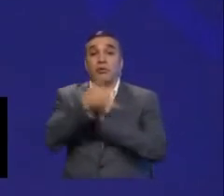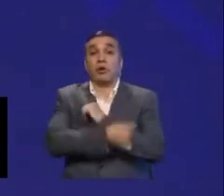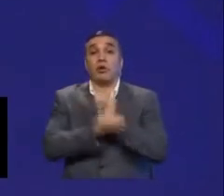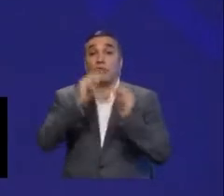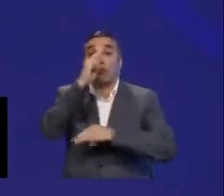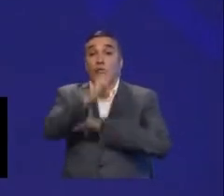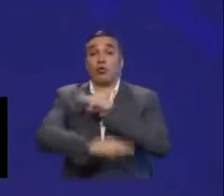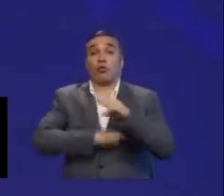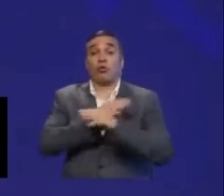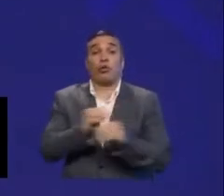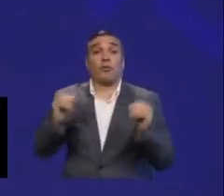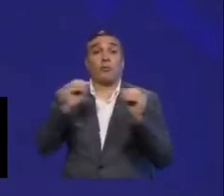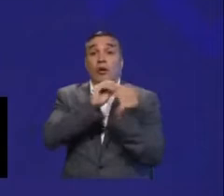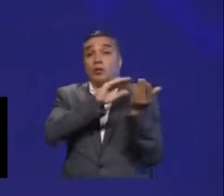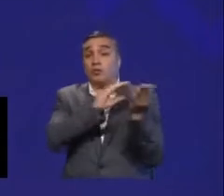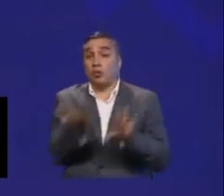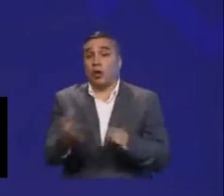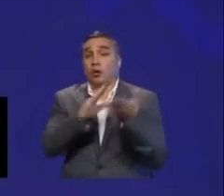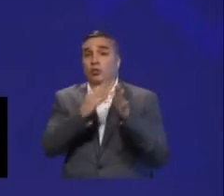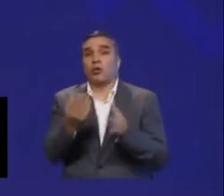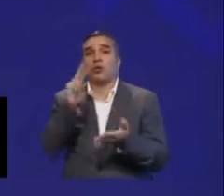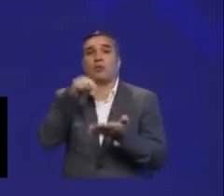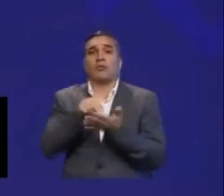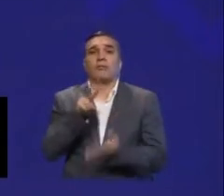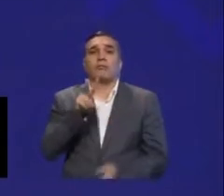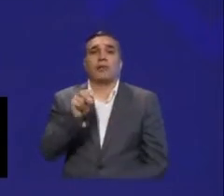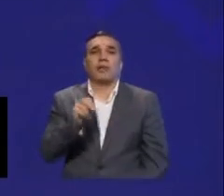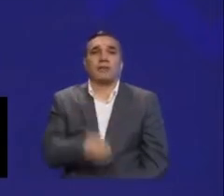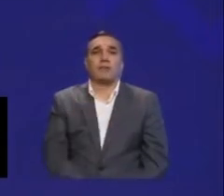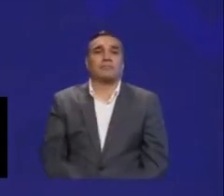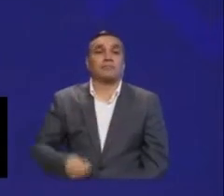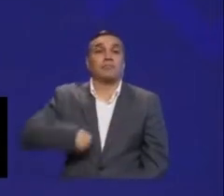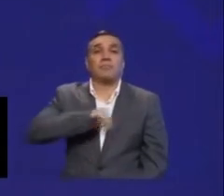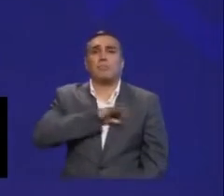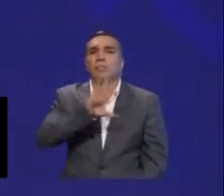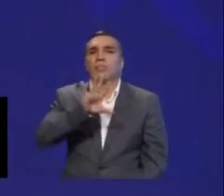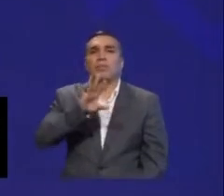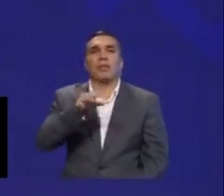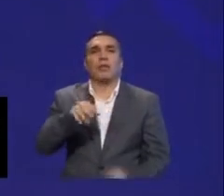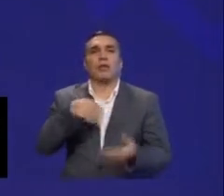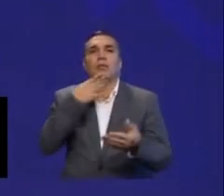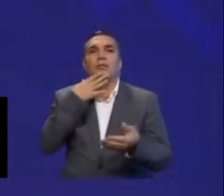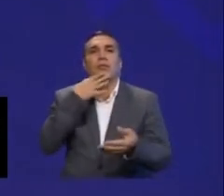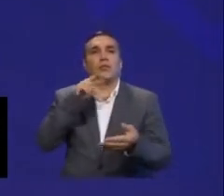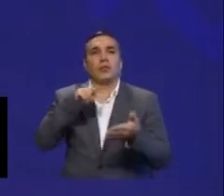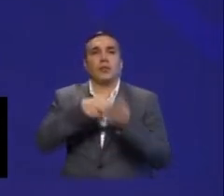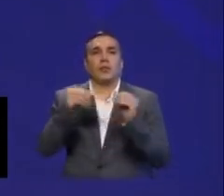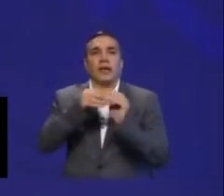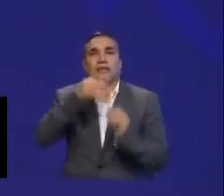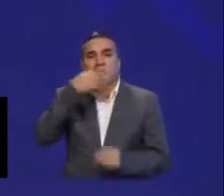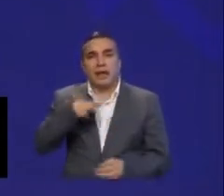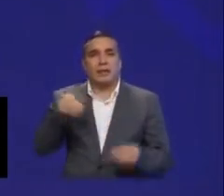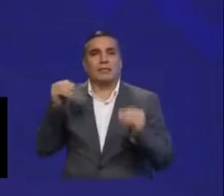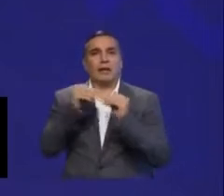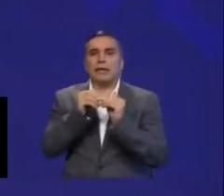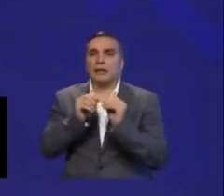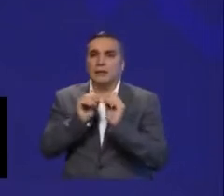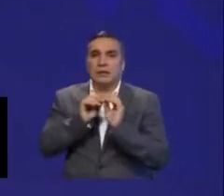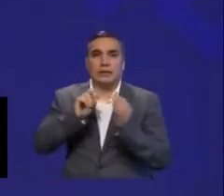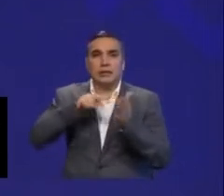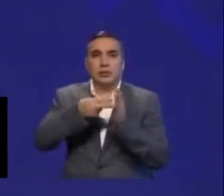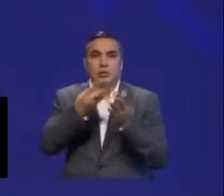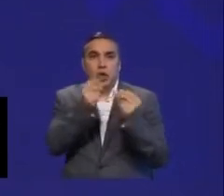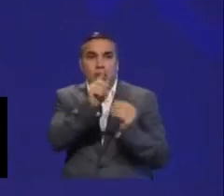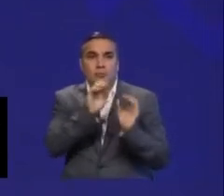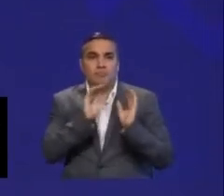el mundo con más muertes en exceso en el año 2020. Vamos a apostar al diagnóstico, a hacer más pruebas, a hacer cercos que permitan